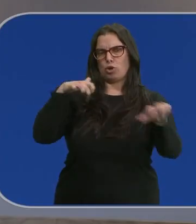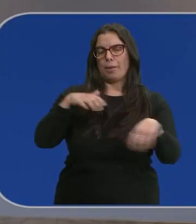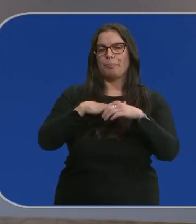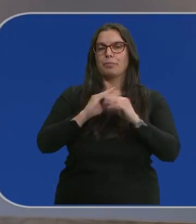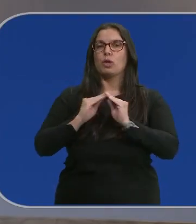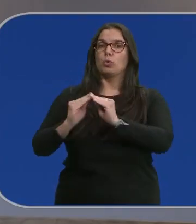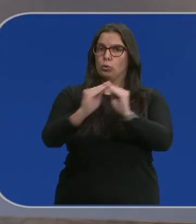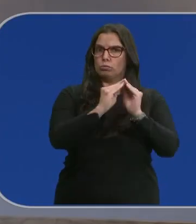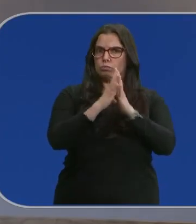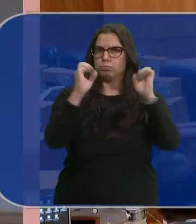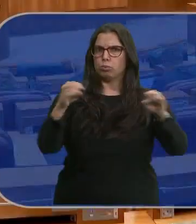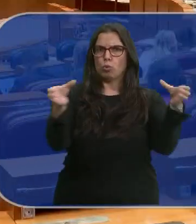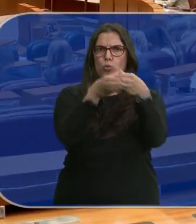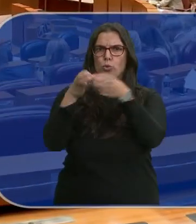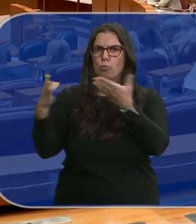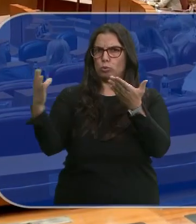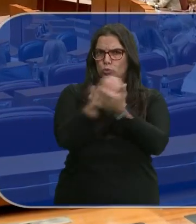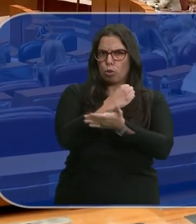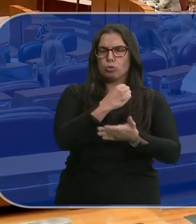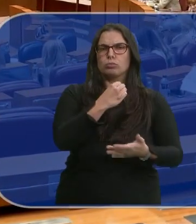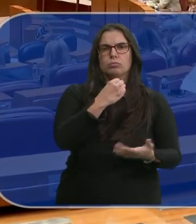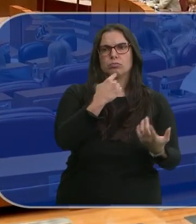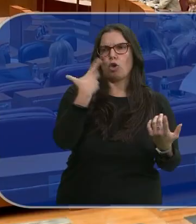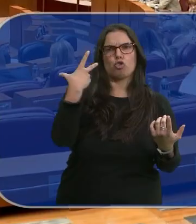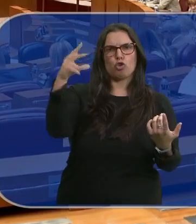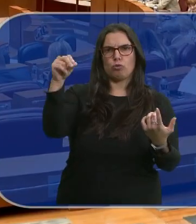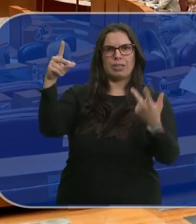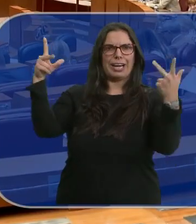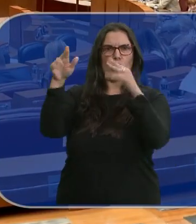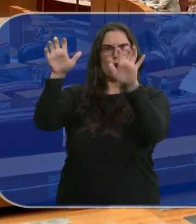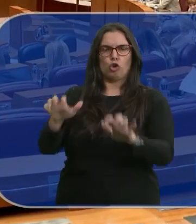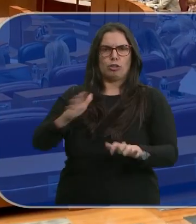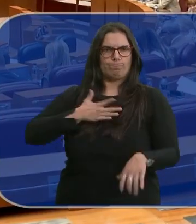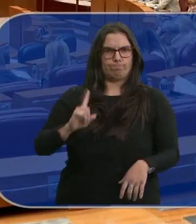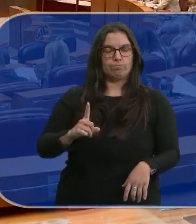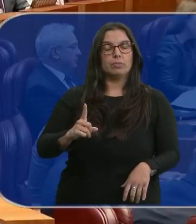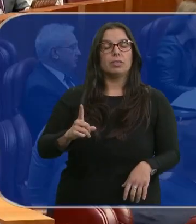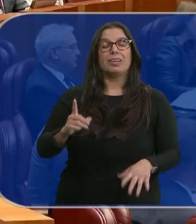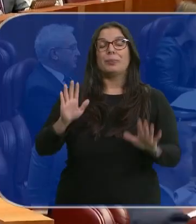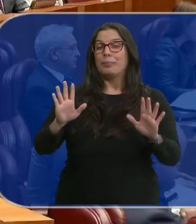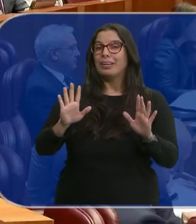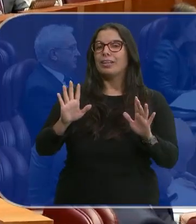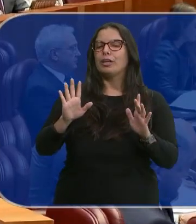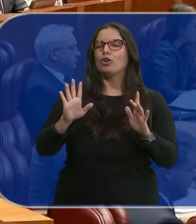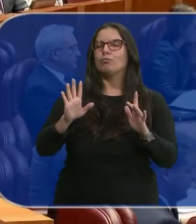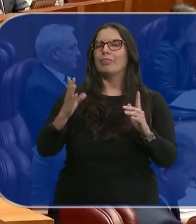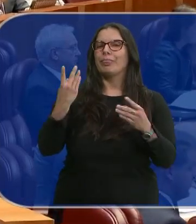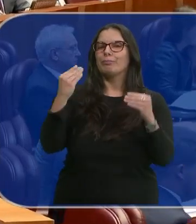Unanimidad y consenso de todos los grupos para decir no frente a los recortes, no tanto a la hora de